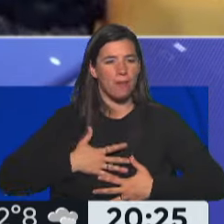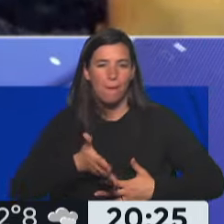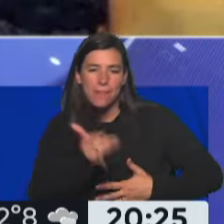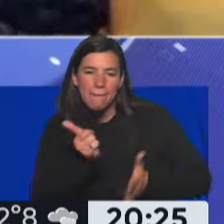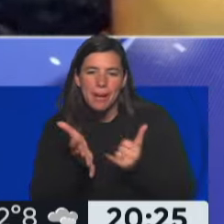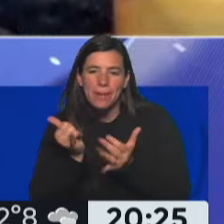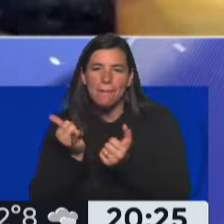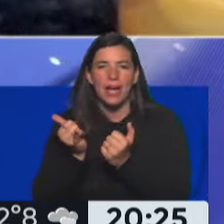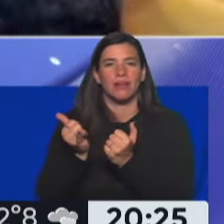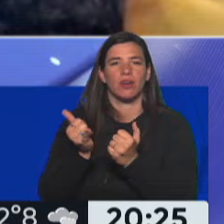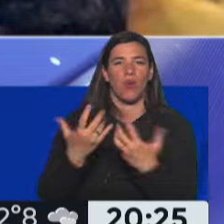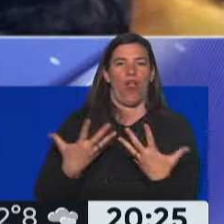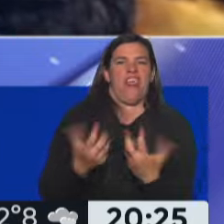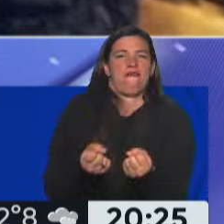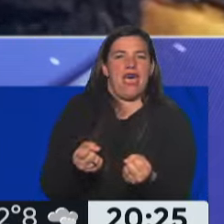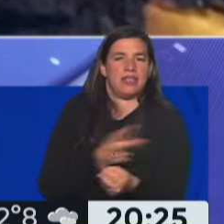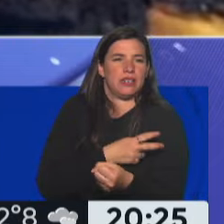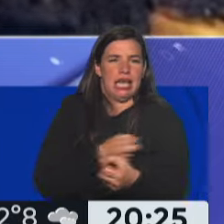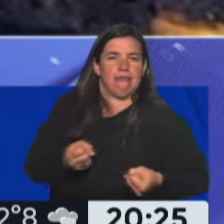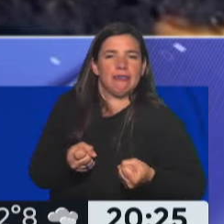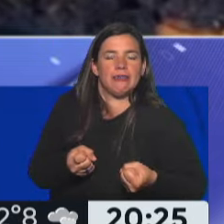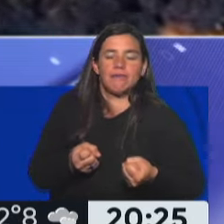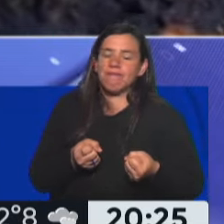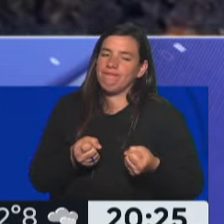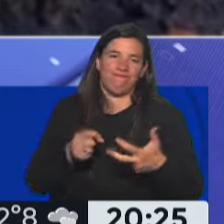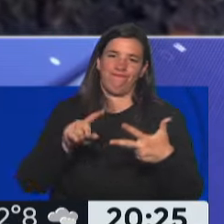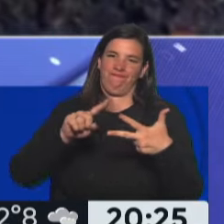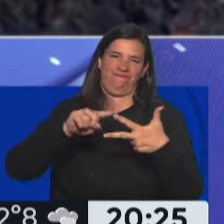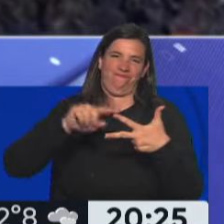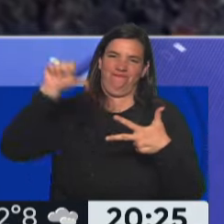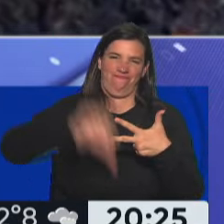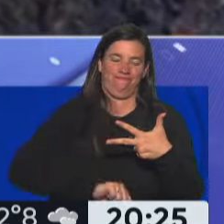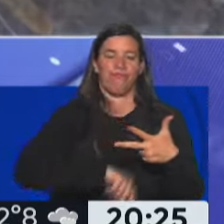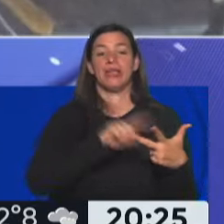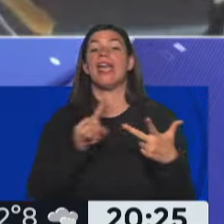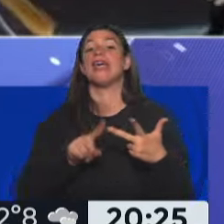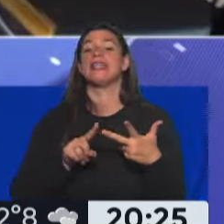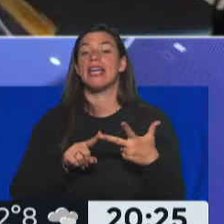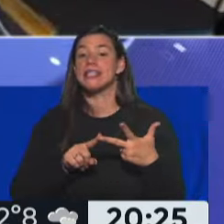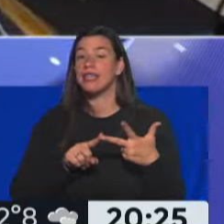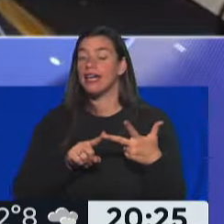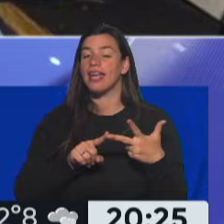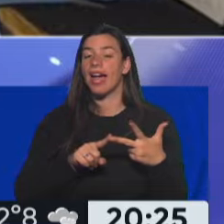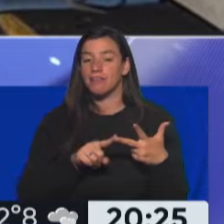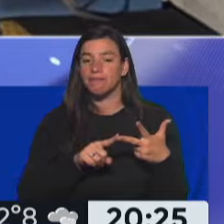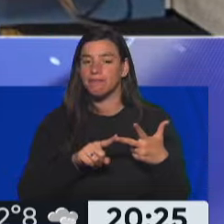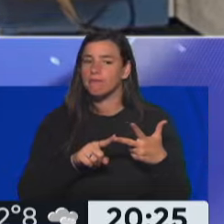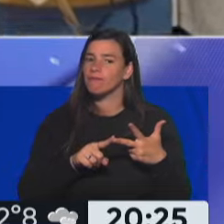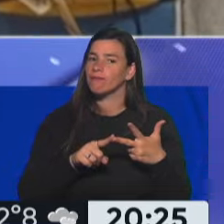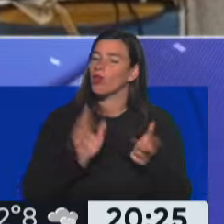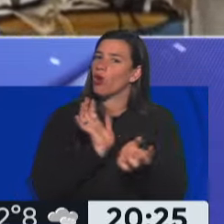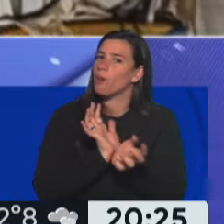defensa, por lo cual esa hipótesis estaría un poco descartada. Y la tercera hipótesis, no menos importante, e incluso la